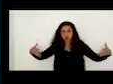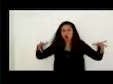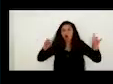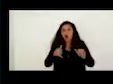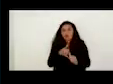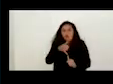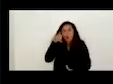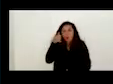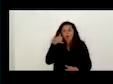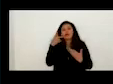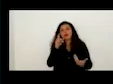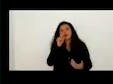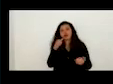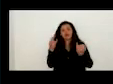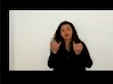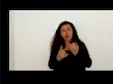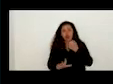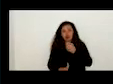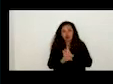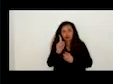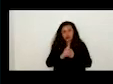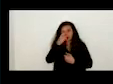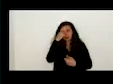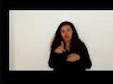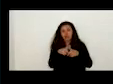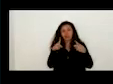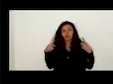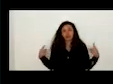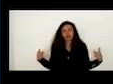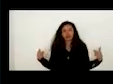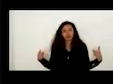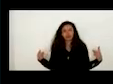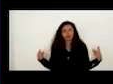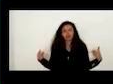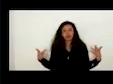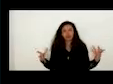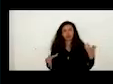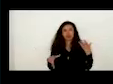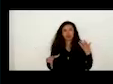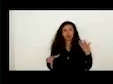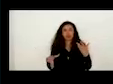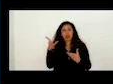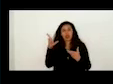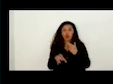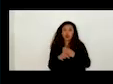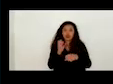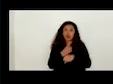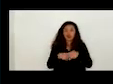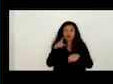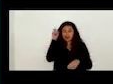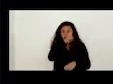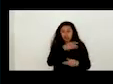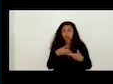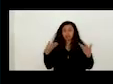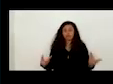también influye mucho para el desarrollo de complicaciones. Entonces, hoy en día hablamos que una